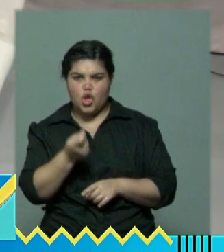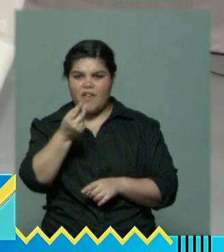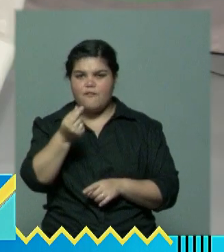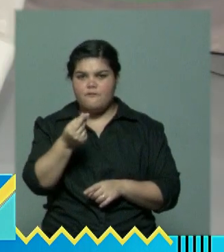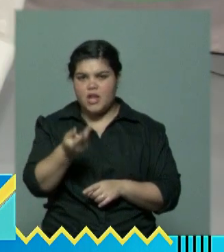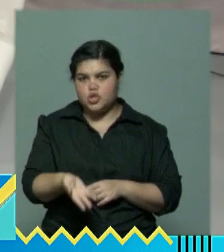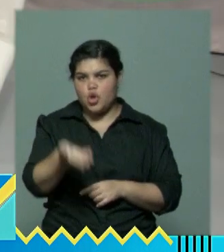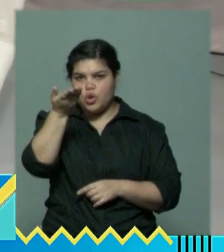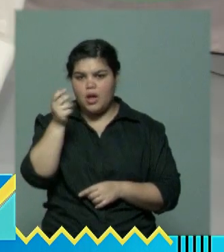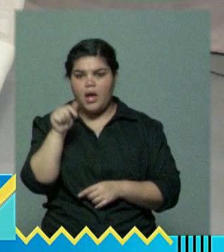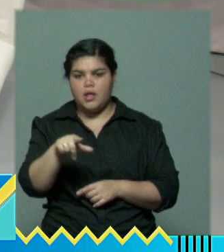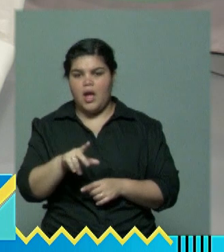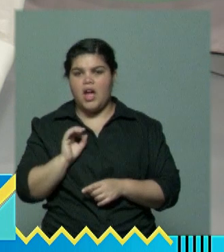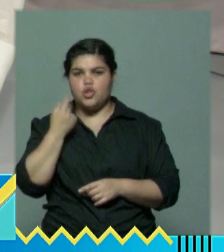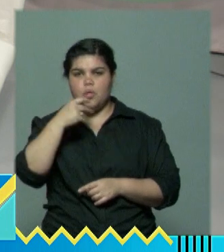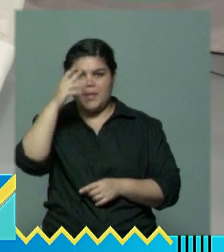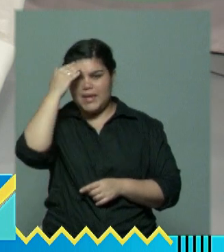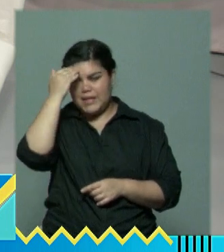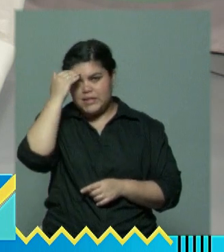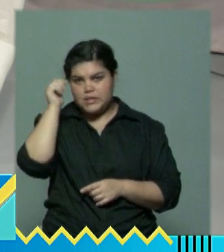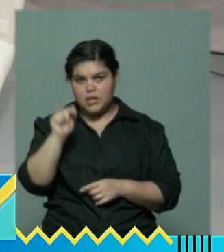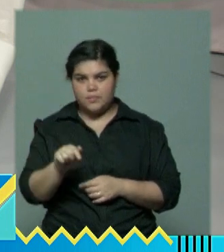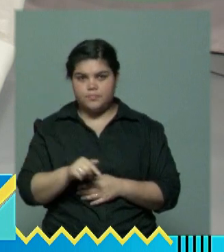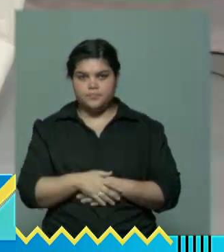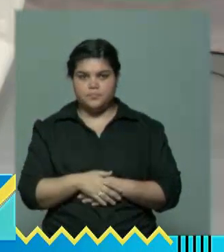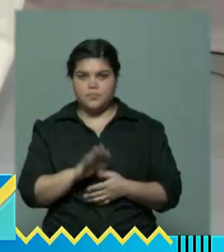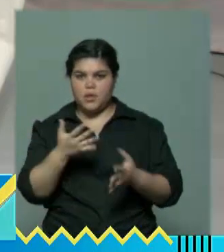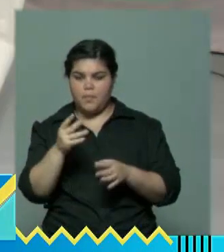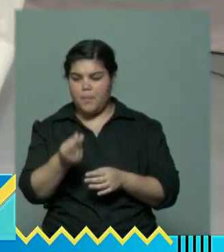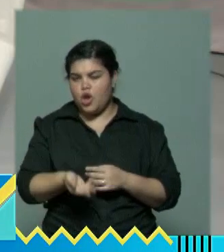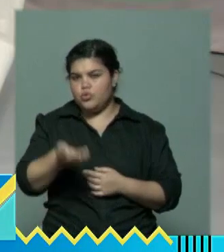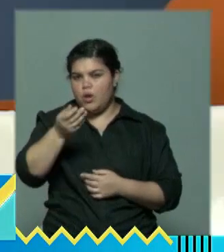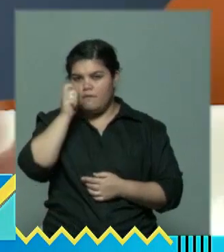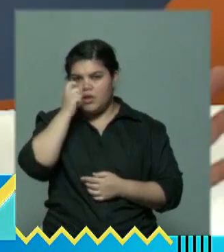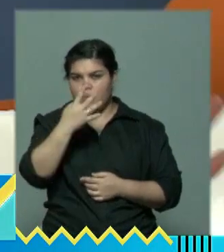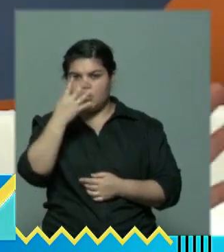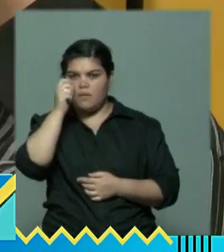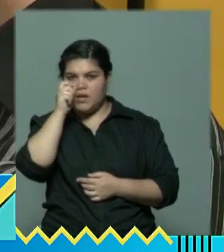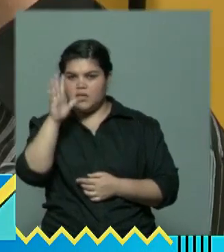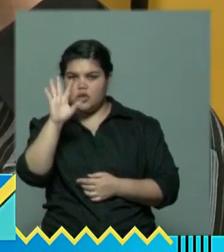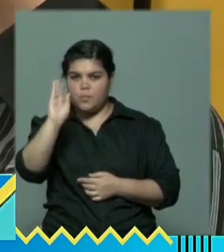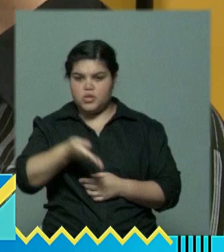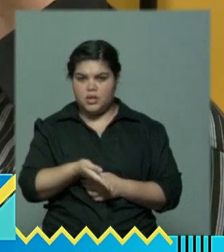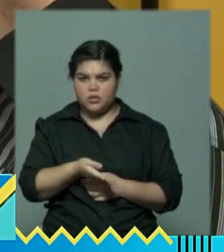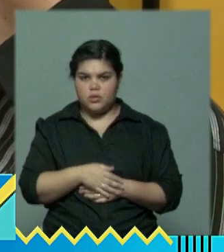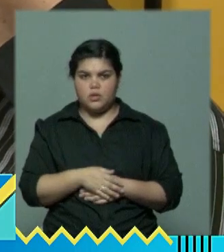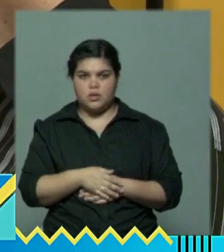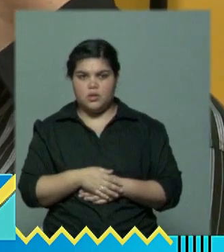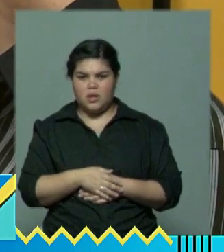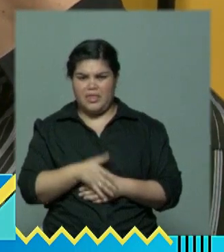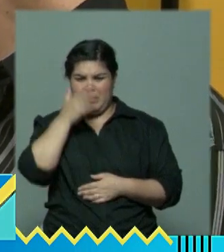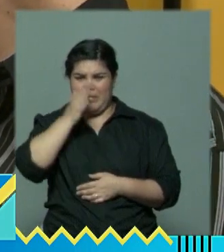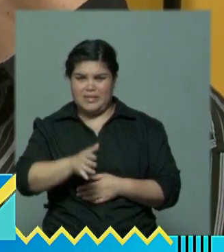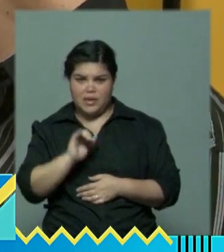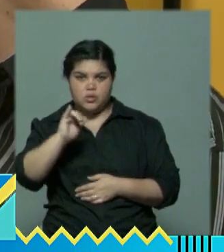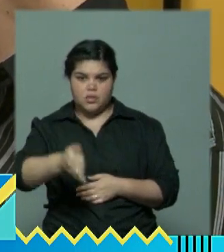con una inflación en el 2015 que apenas superó el 24-25%. Es muchísimo, pero al año